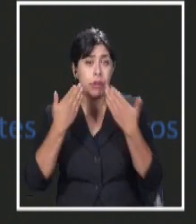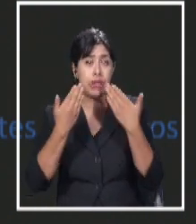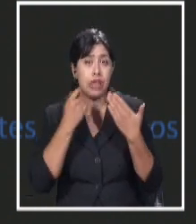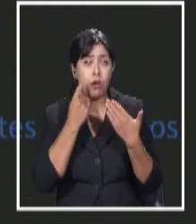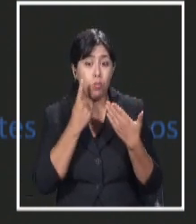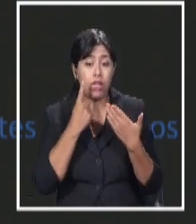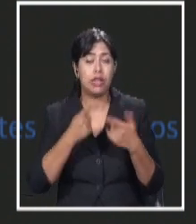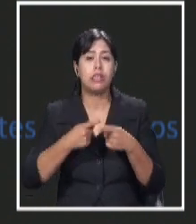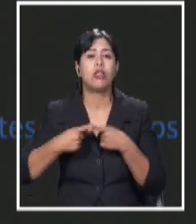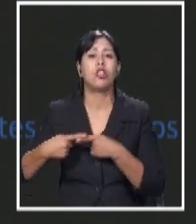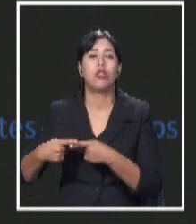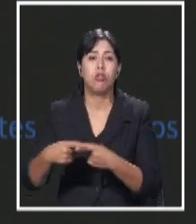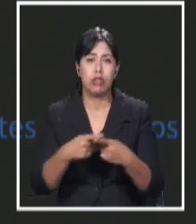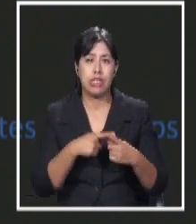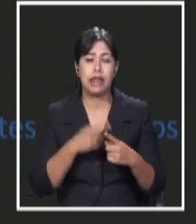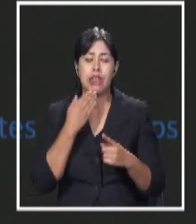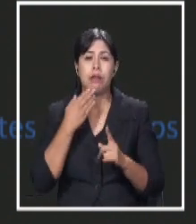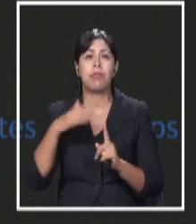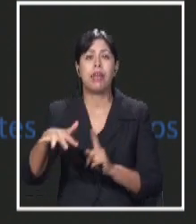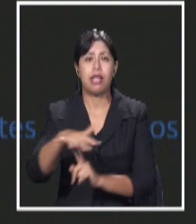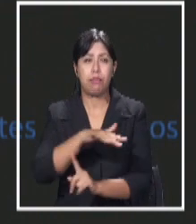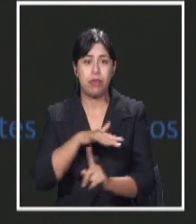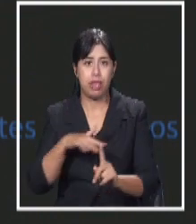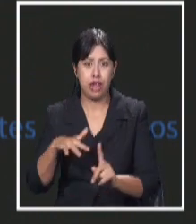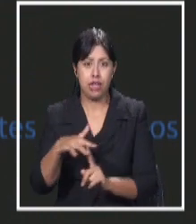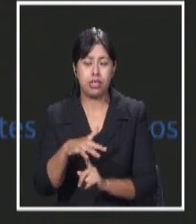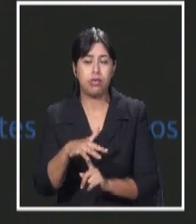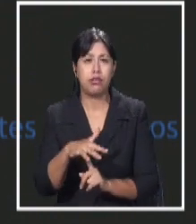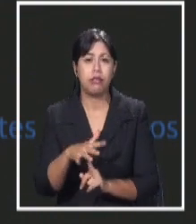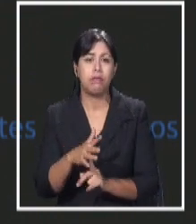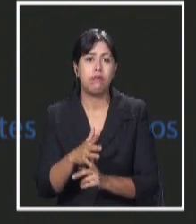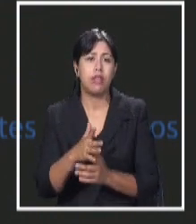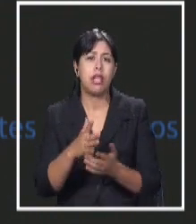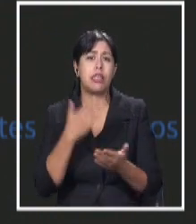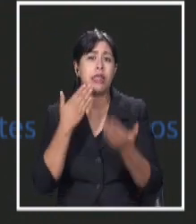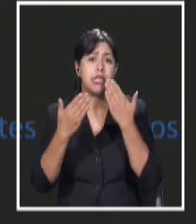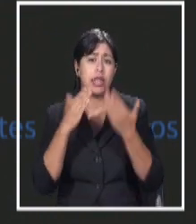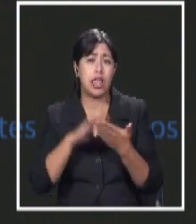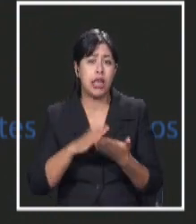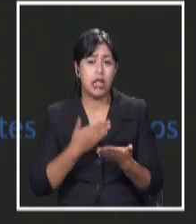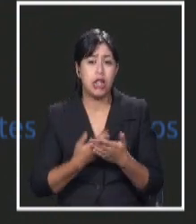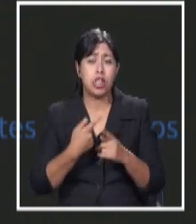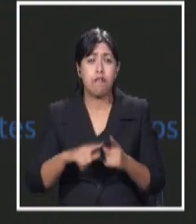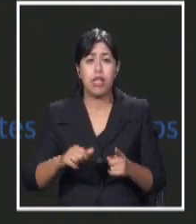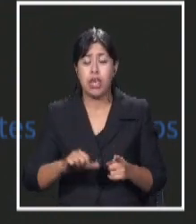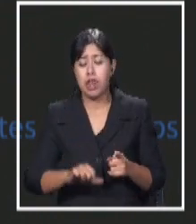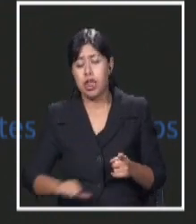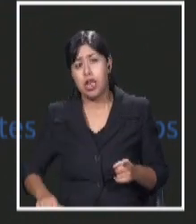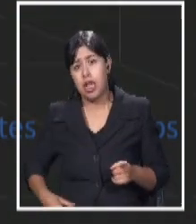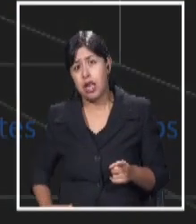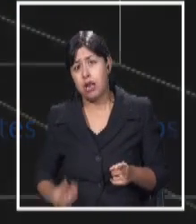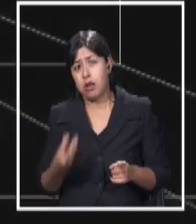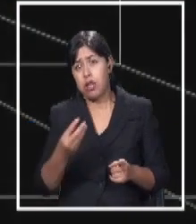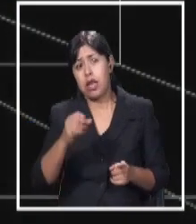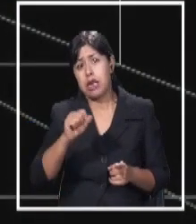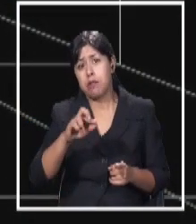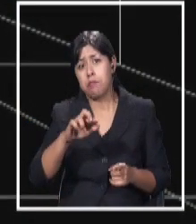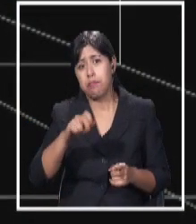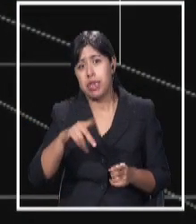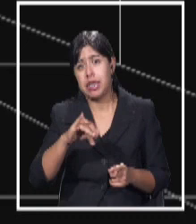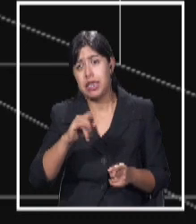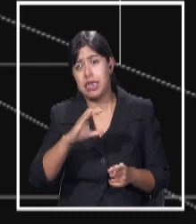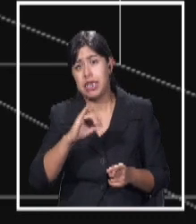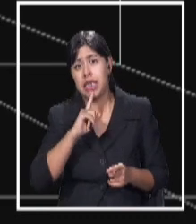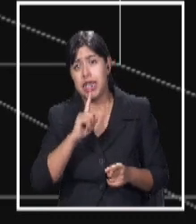ambientales. La salud mental, a diferencia de la apendicitis, no se mueve solamente